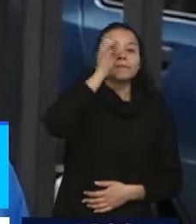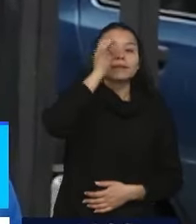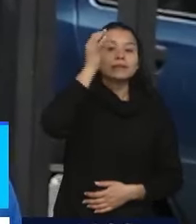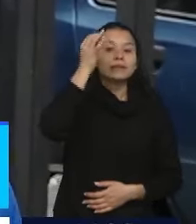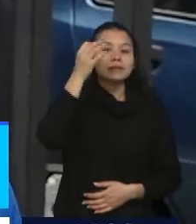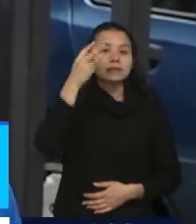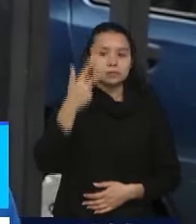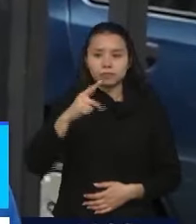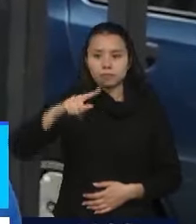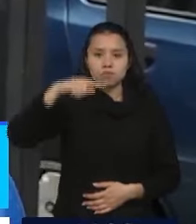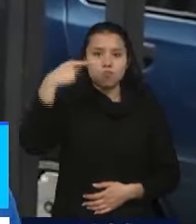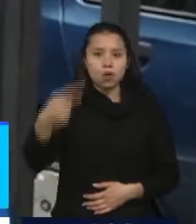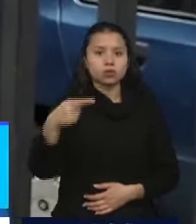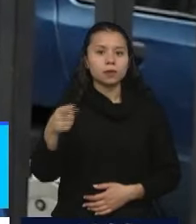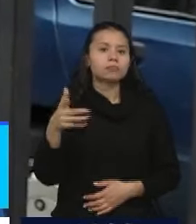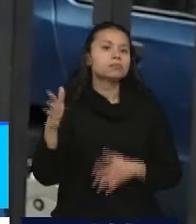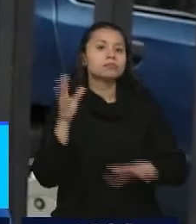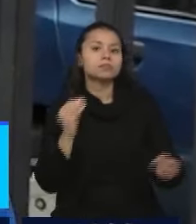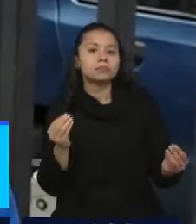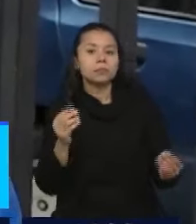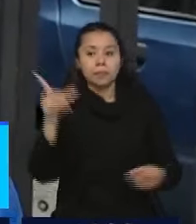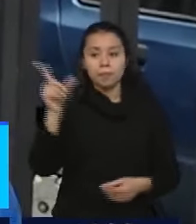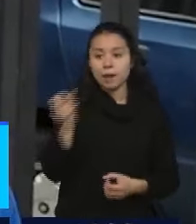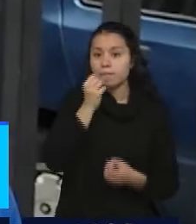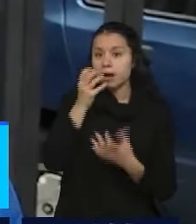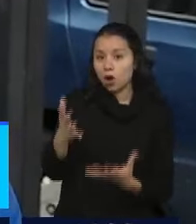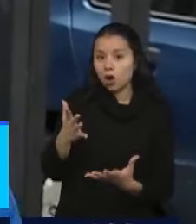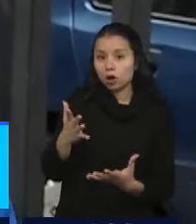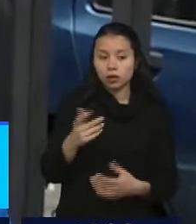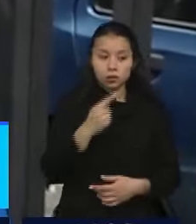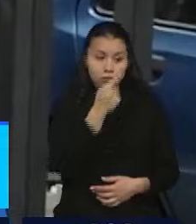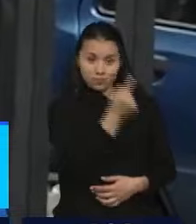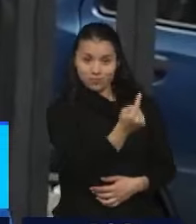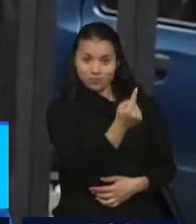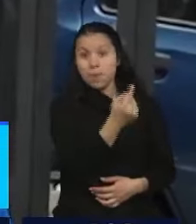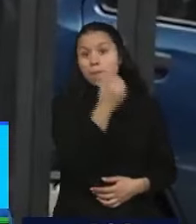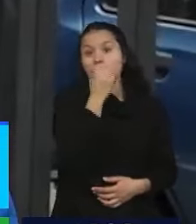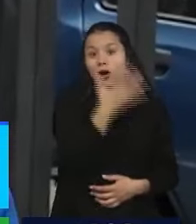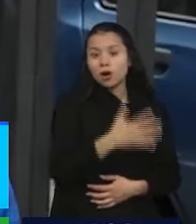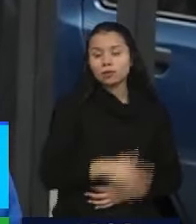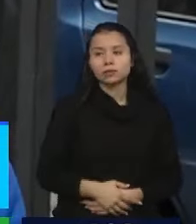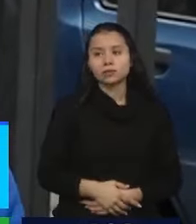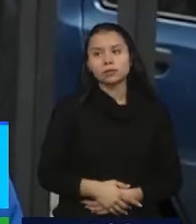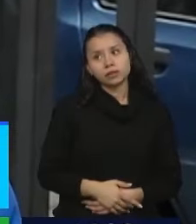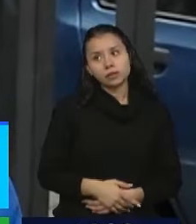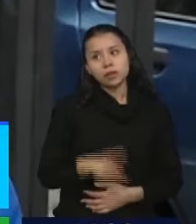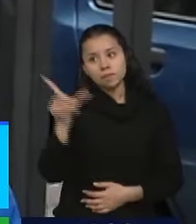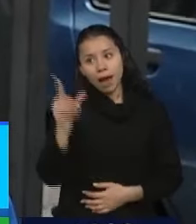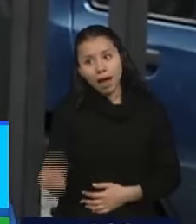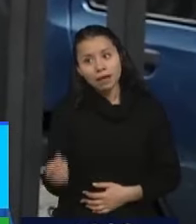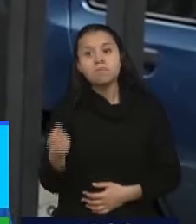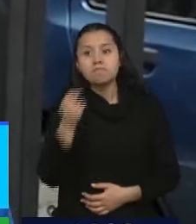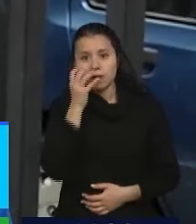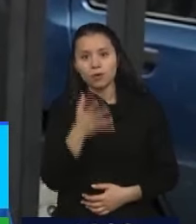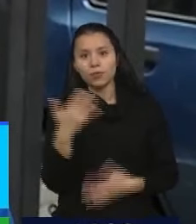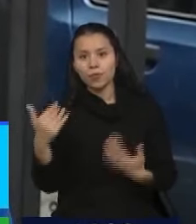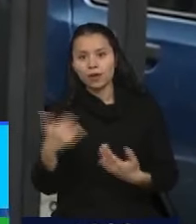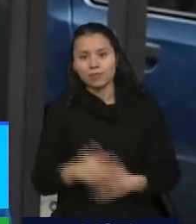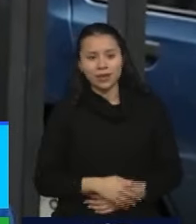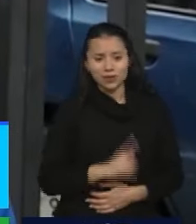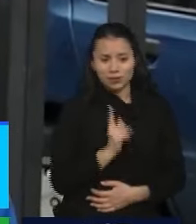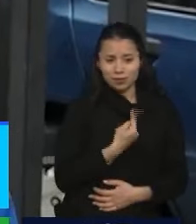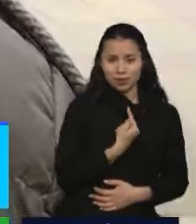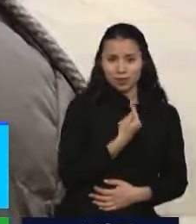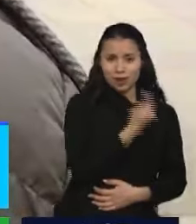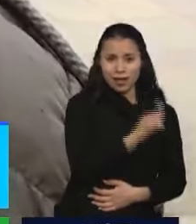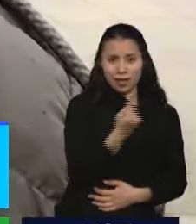La del país puede ser, la personal no sé. Dependemos de sueldos y hasta acá no se ha visto